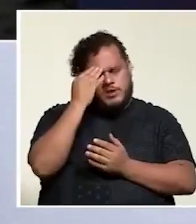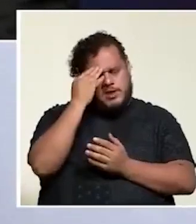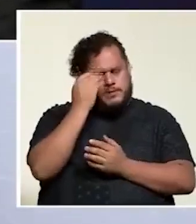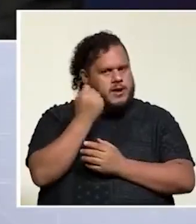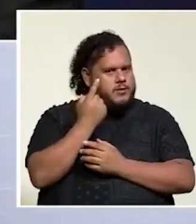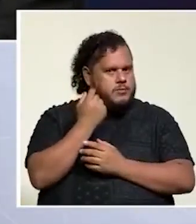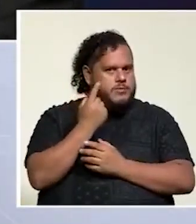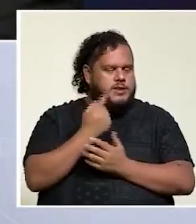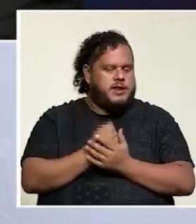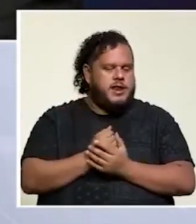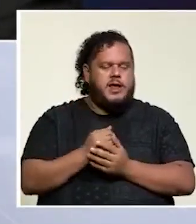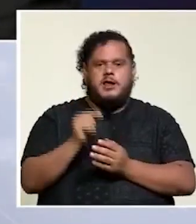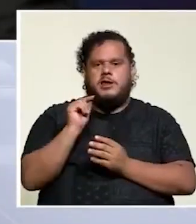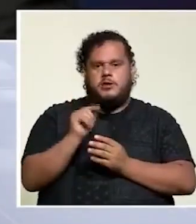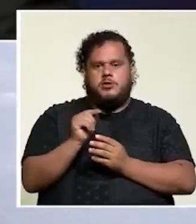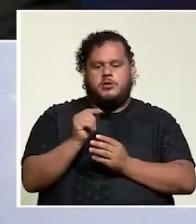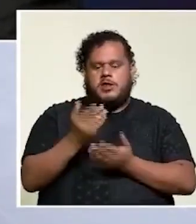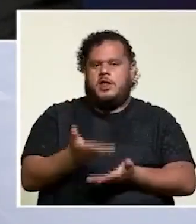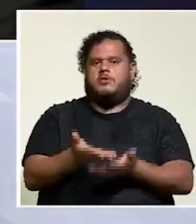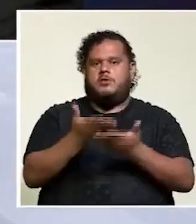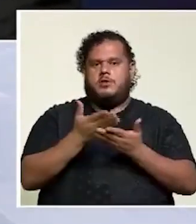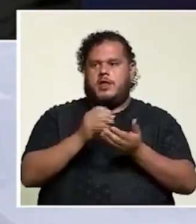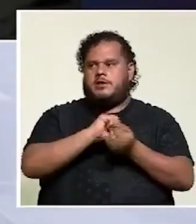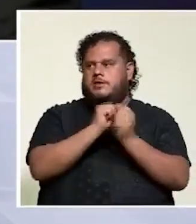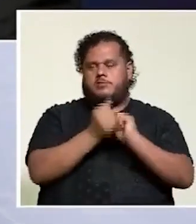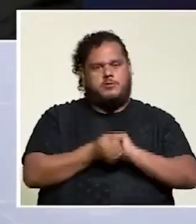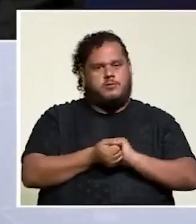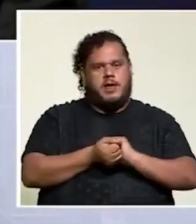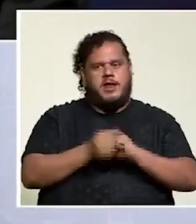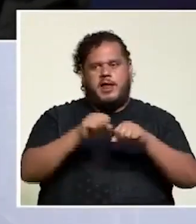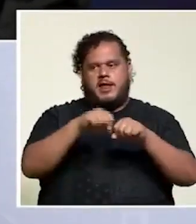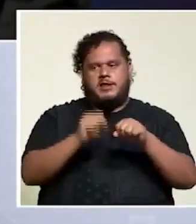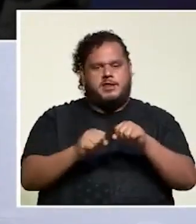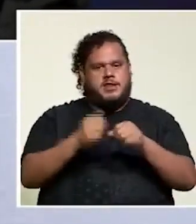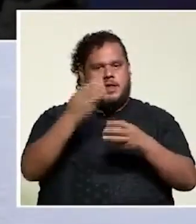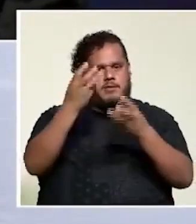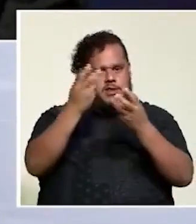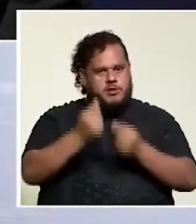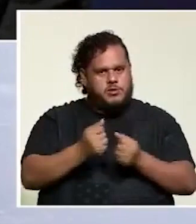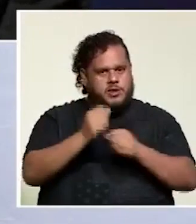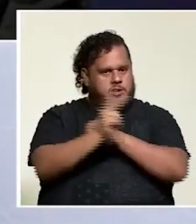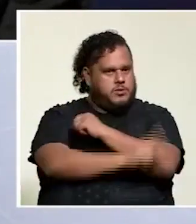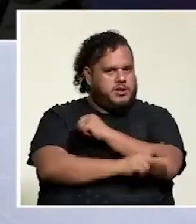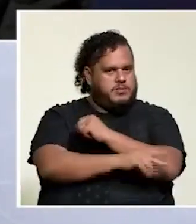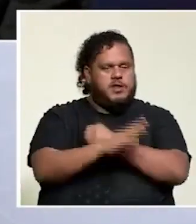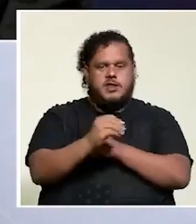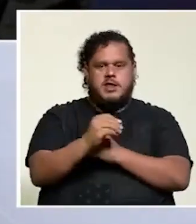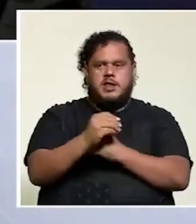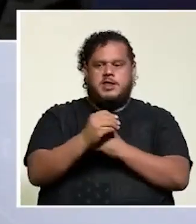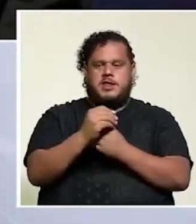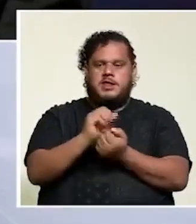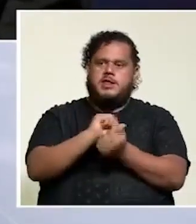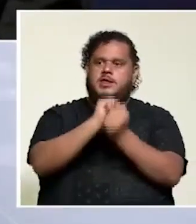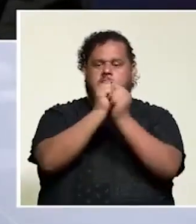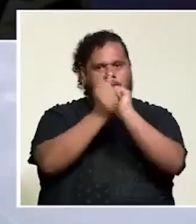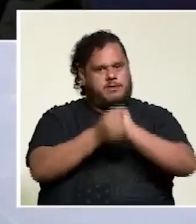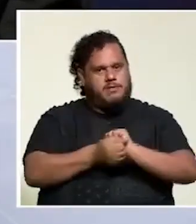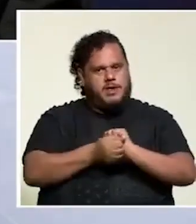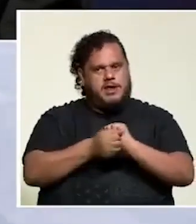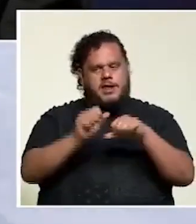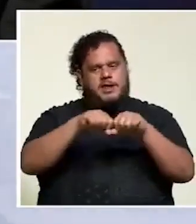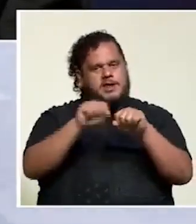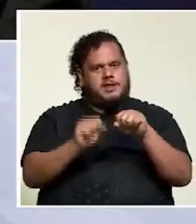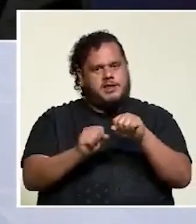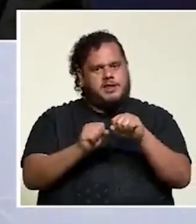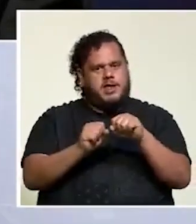comprenderá que usted nos ofrece transformar el sistema tributario del país y reconvertir el